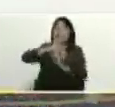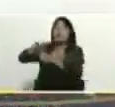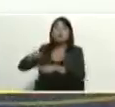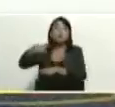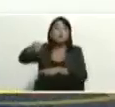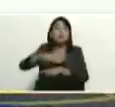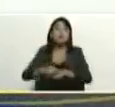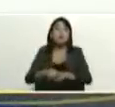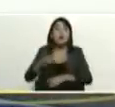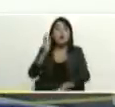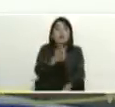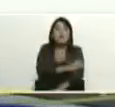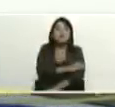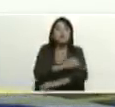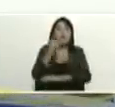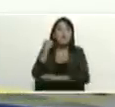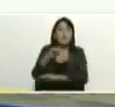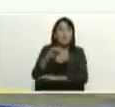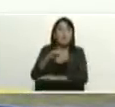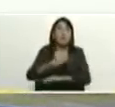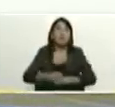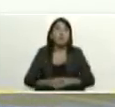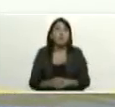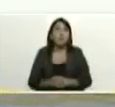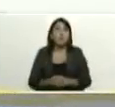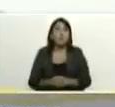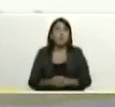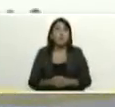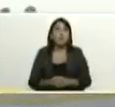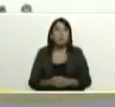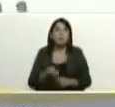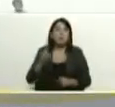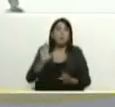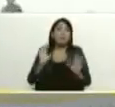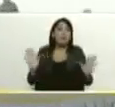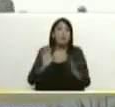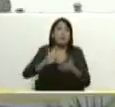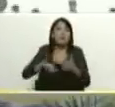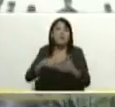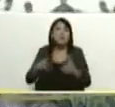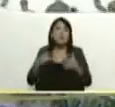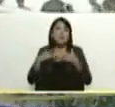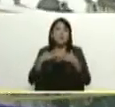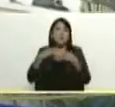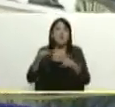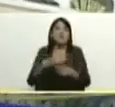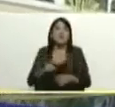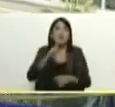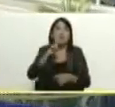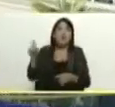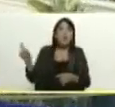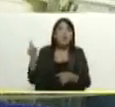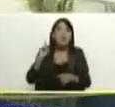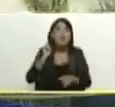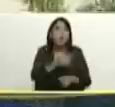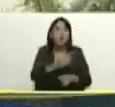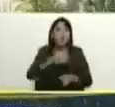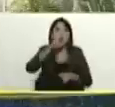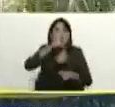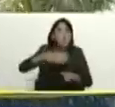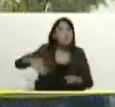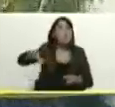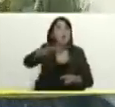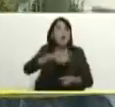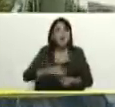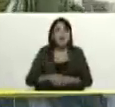Pero ellos no escuchan, ellos tienen sus planes mezquinos, ellos tienen su odio contra el pueblo, porque ellos